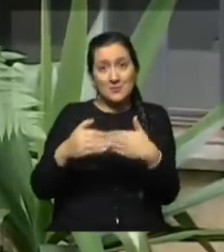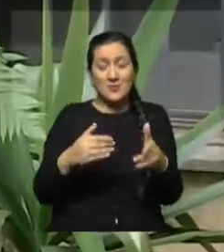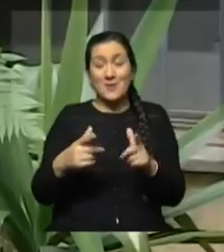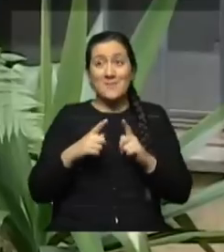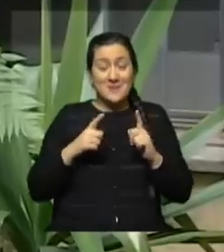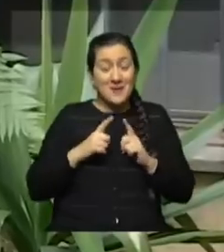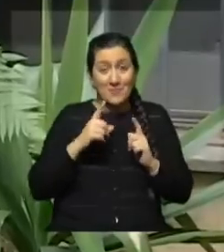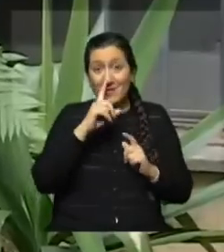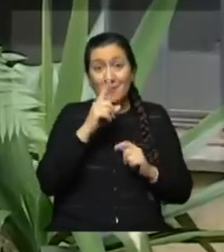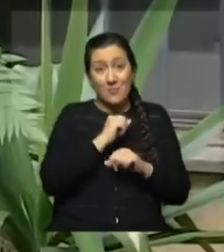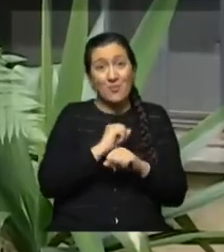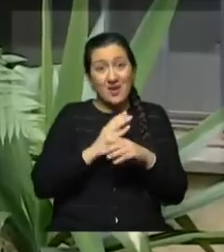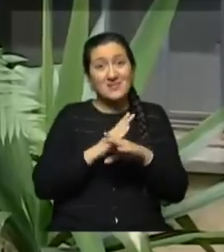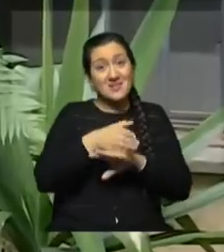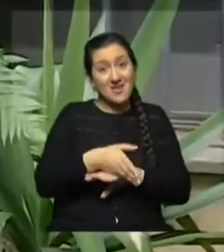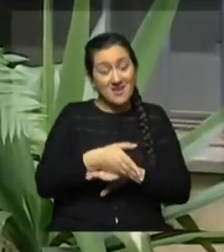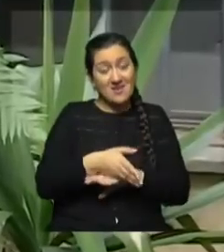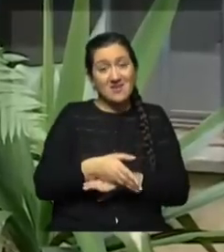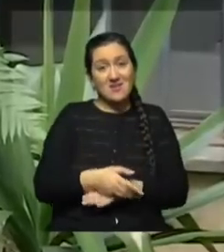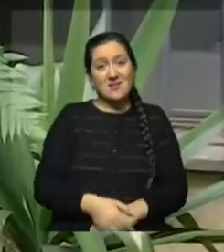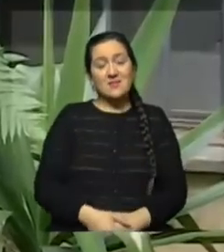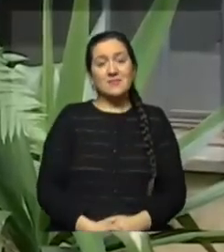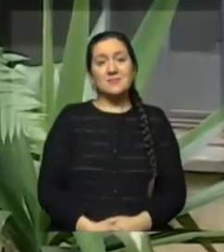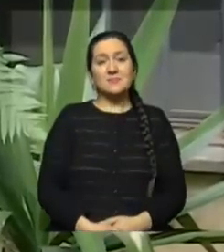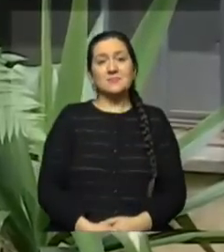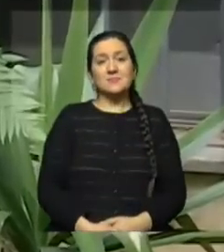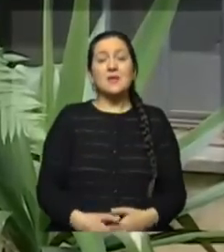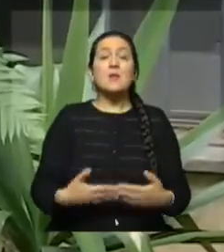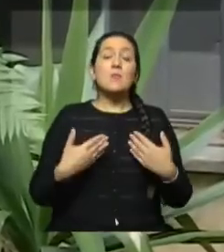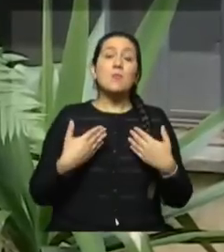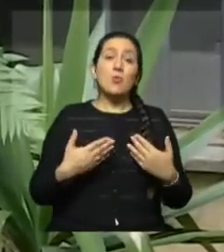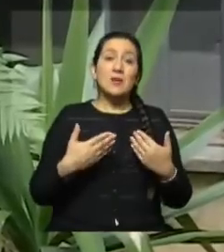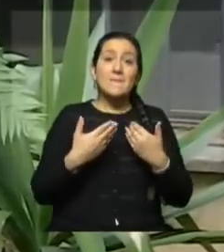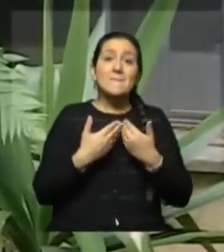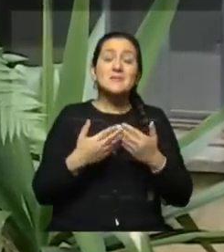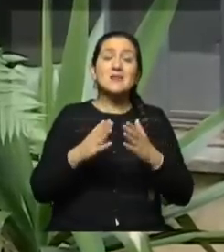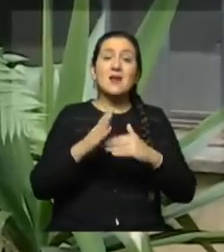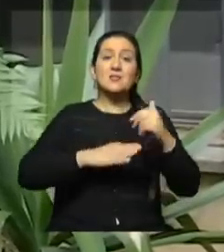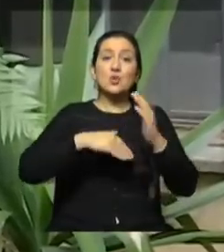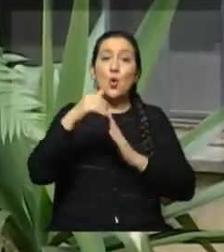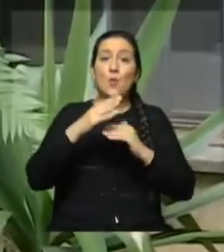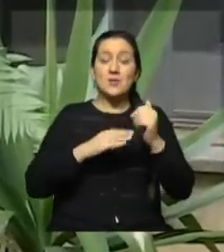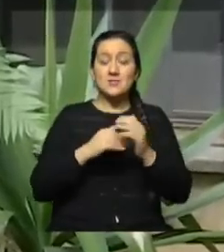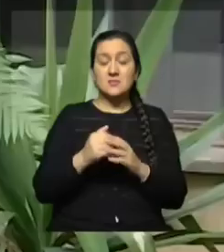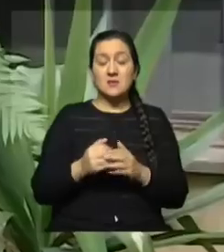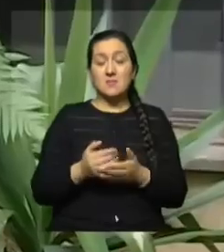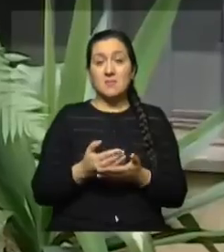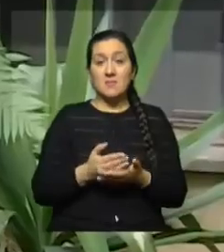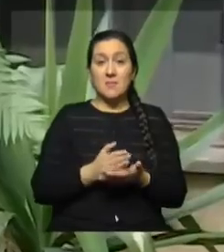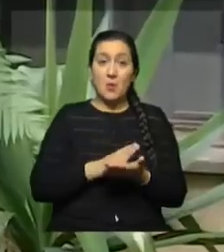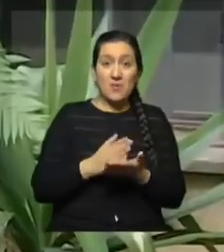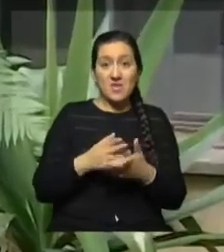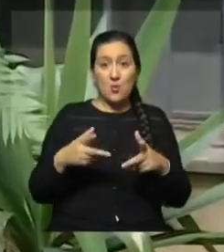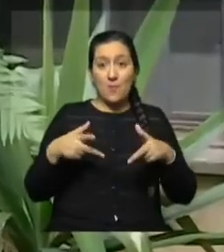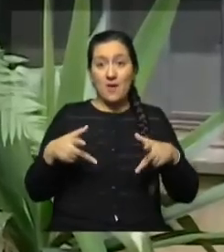que prontamente poder acceder digamos a al padrón y y poder iniciar las obras para en un este mediano plazo poder